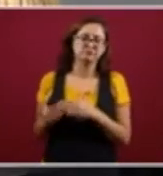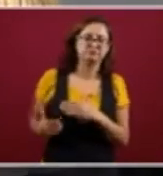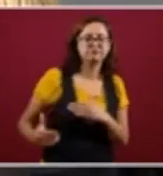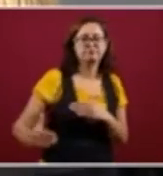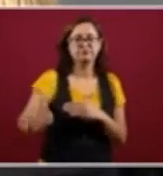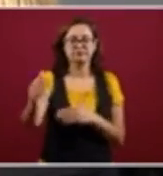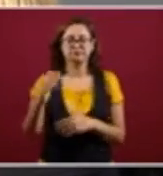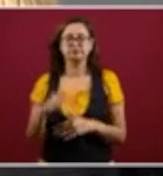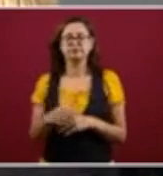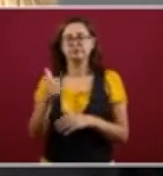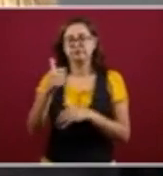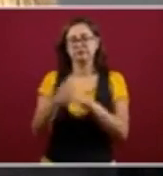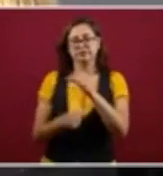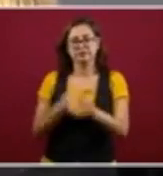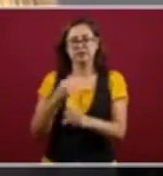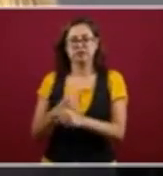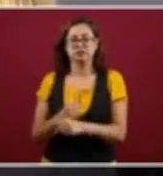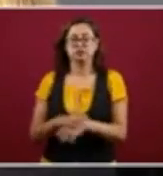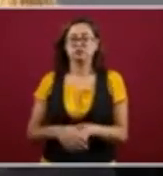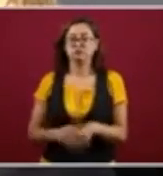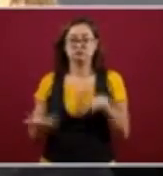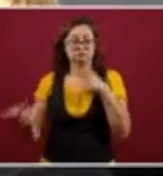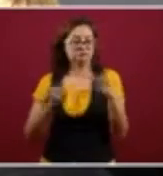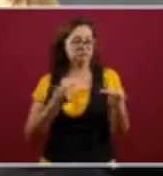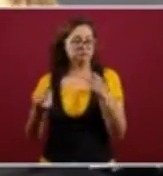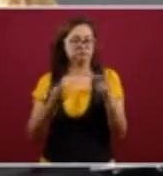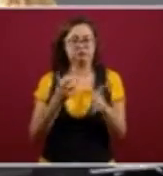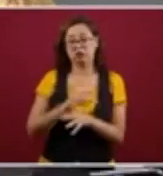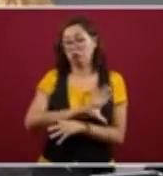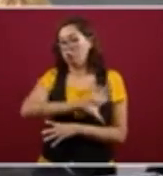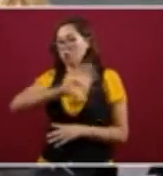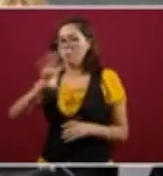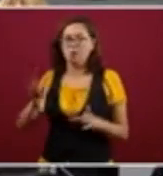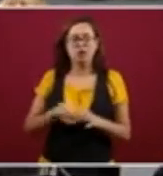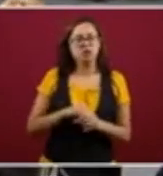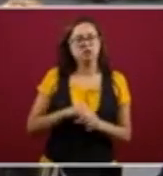del sexenio. Es un plan completamente nuevo,